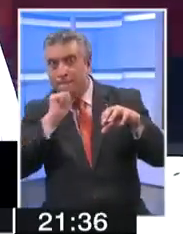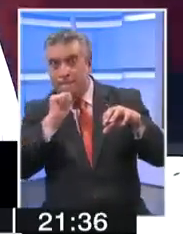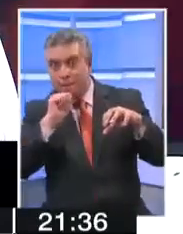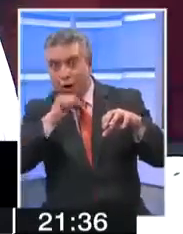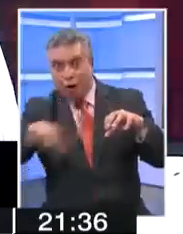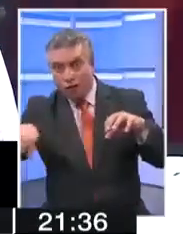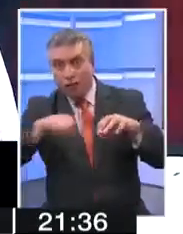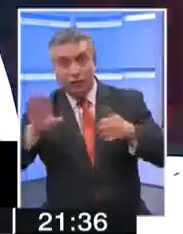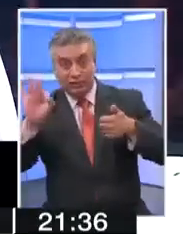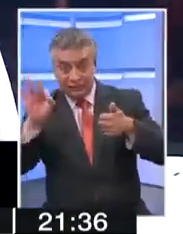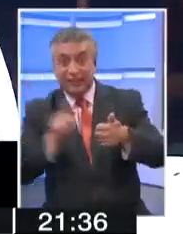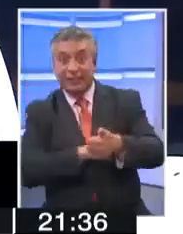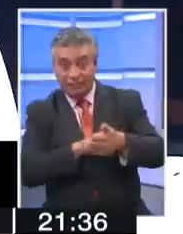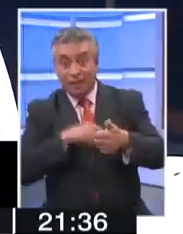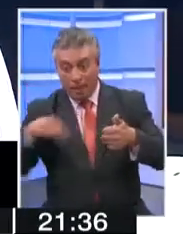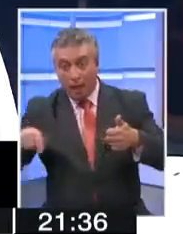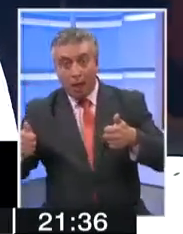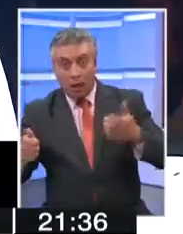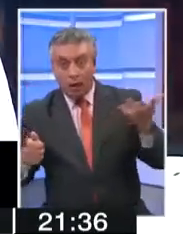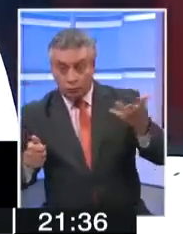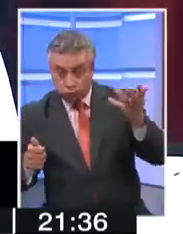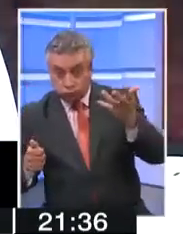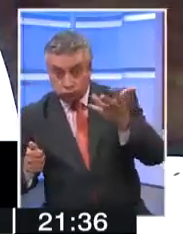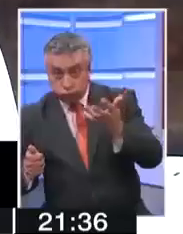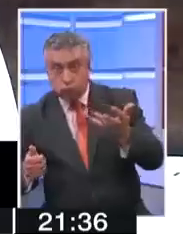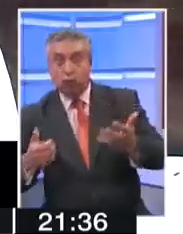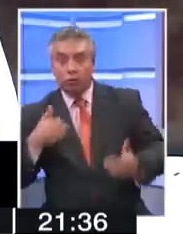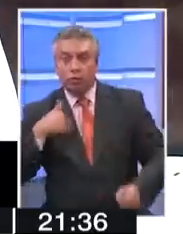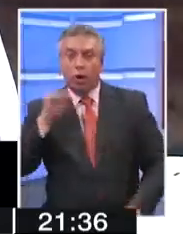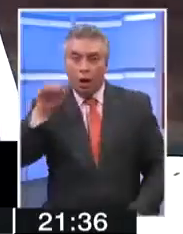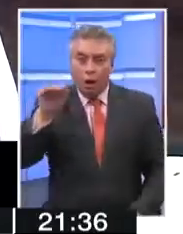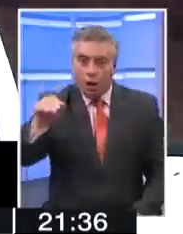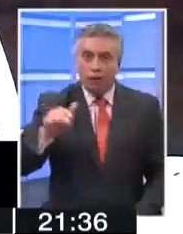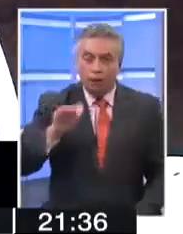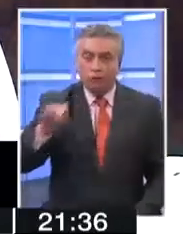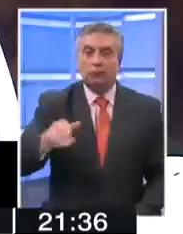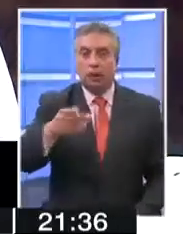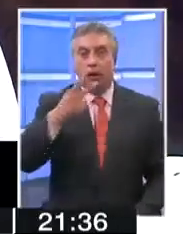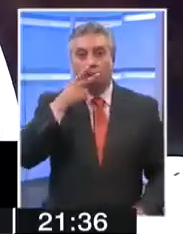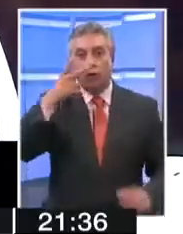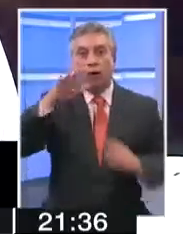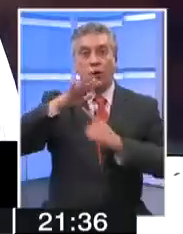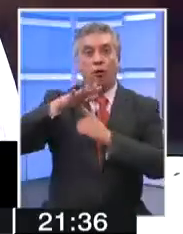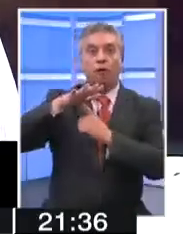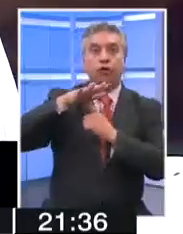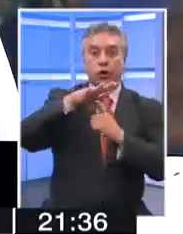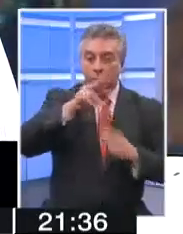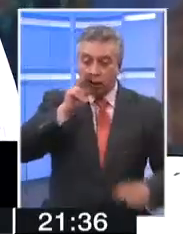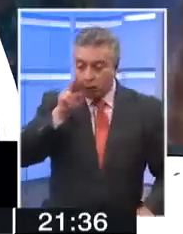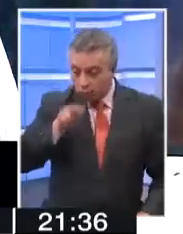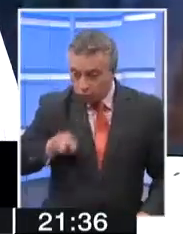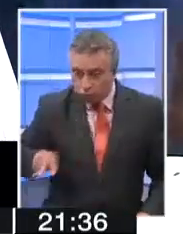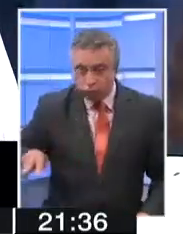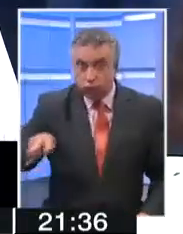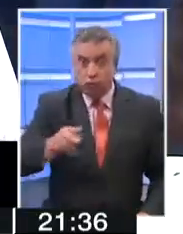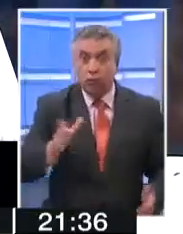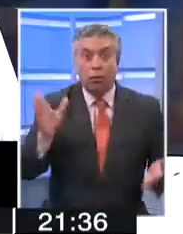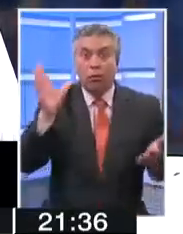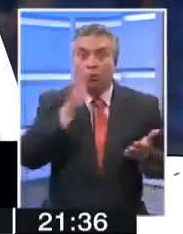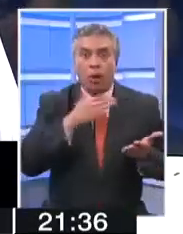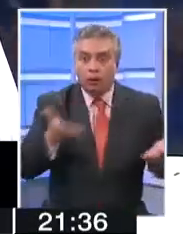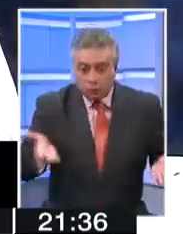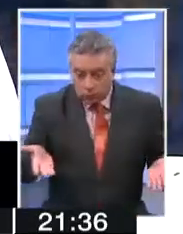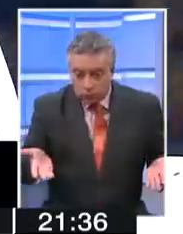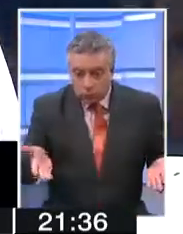alrededor de 60 familias, ¿ya? Salgo y después vemos una avioneta sobrevolar, pero no hay una proactividad sobre el